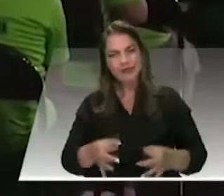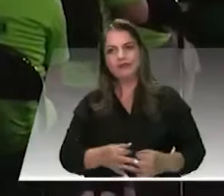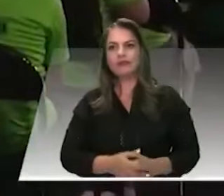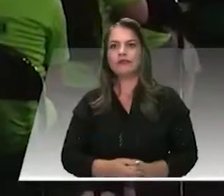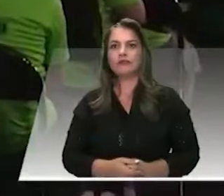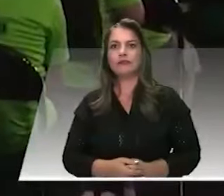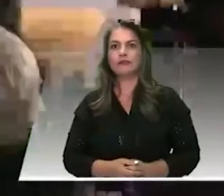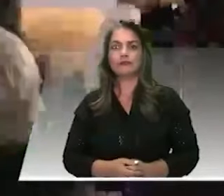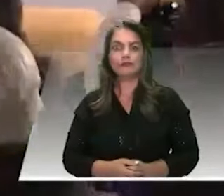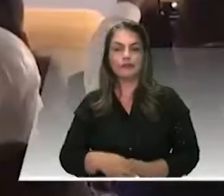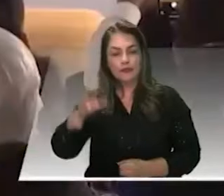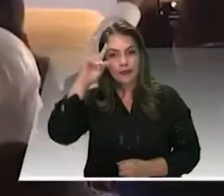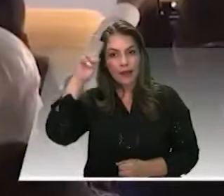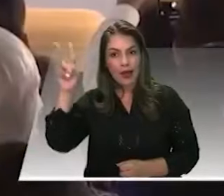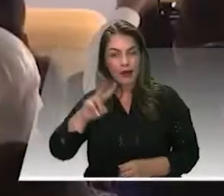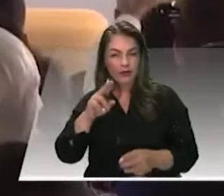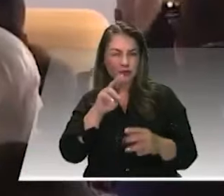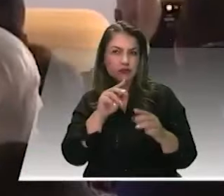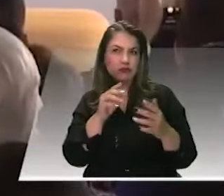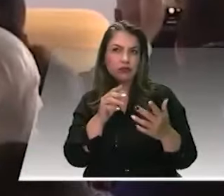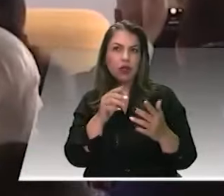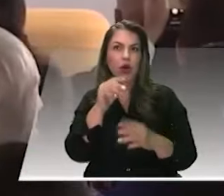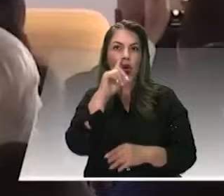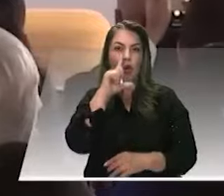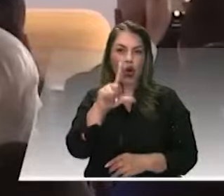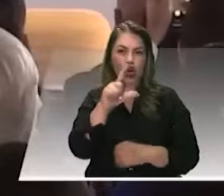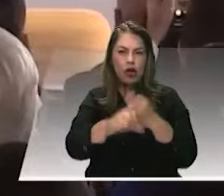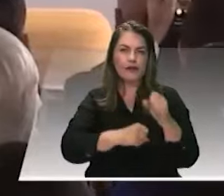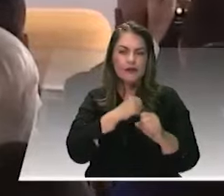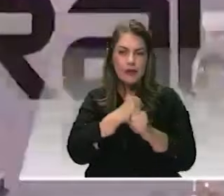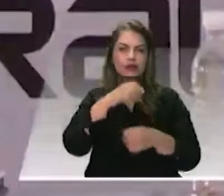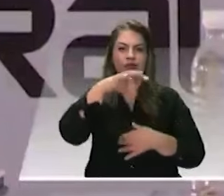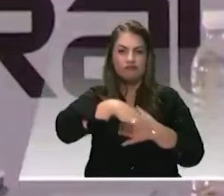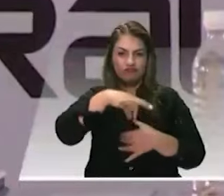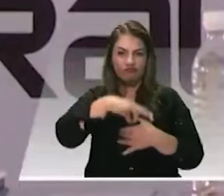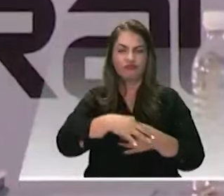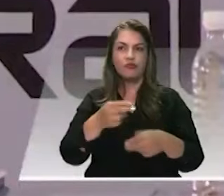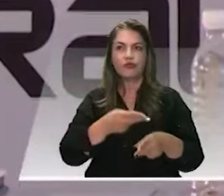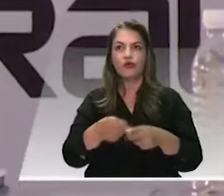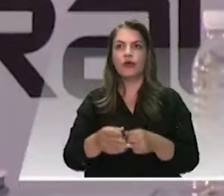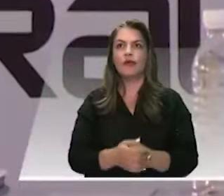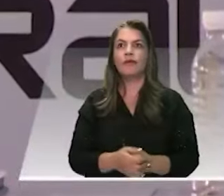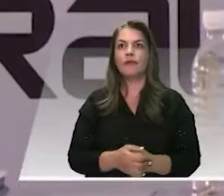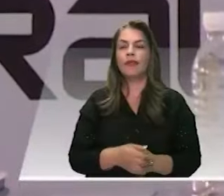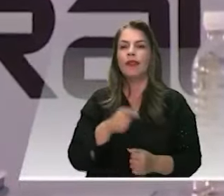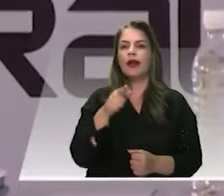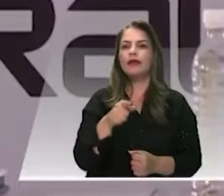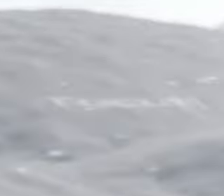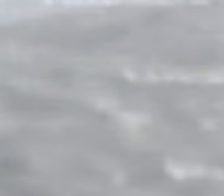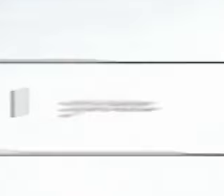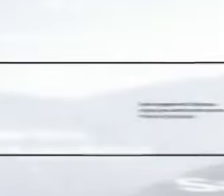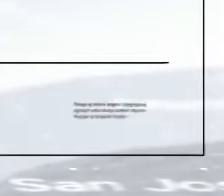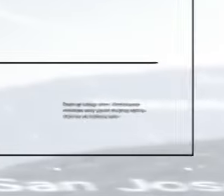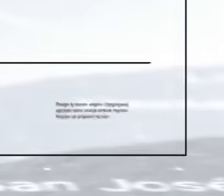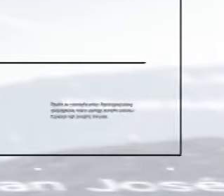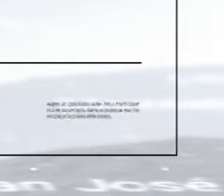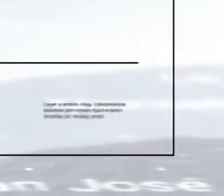Venezuela están programadas para Julio de este año el periodo presidencial en ese país es de 7